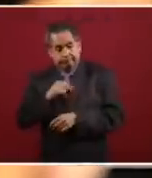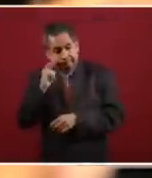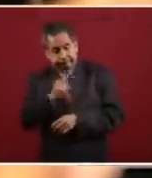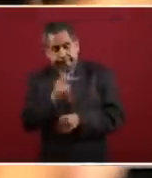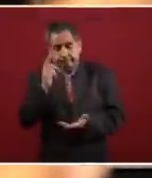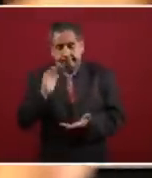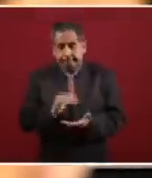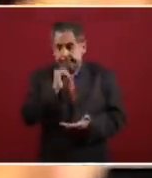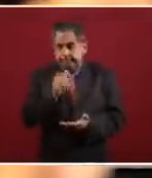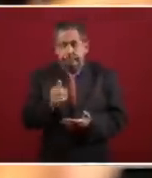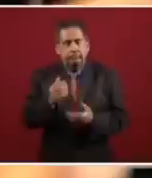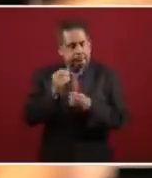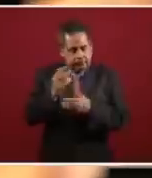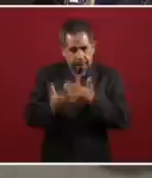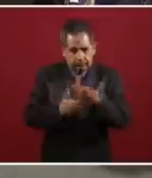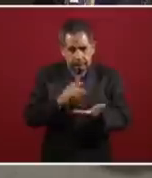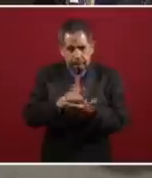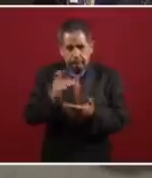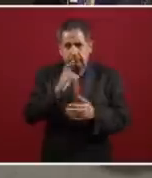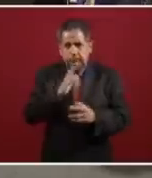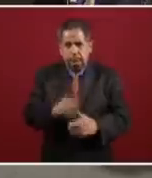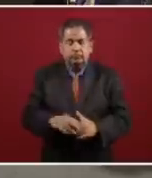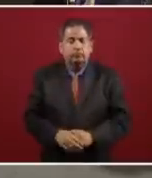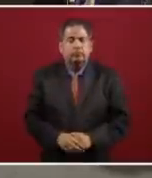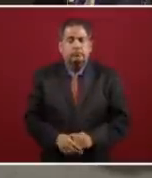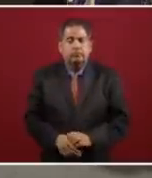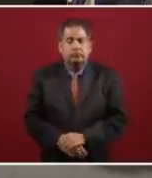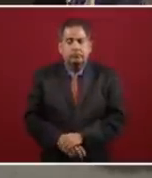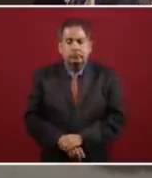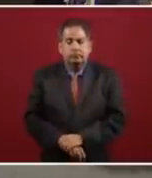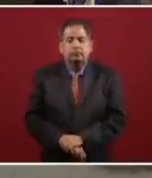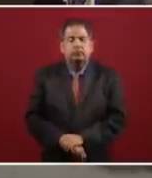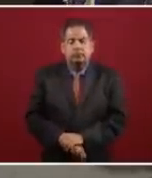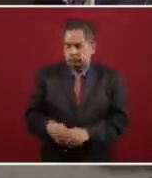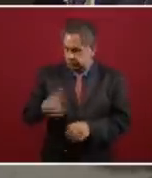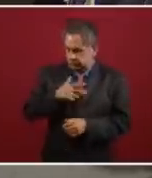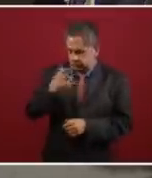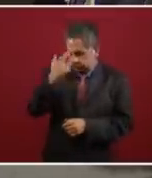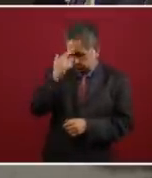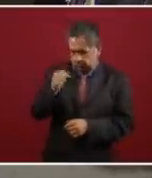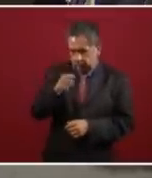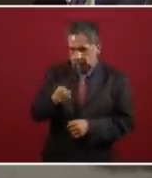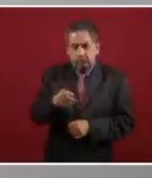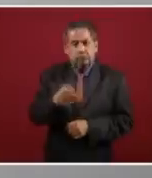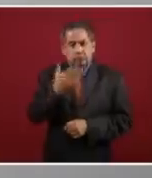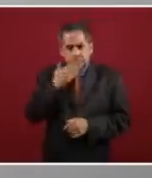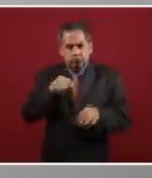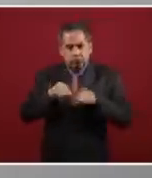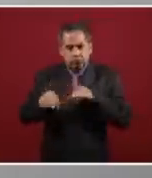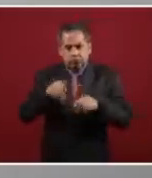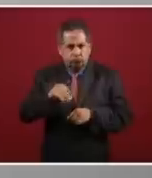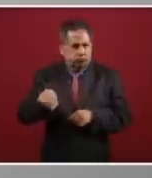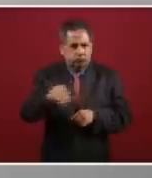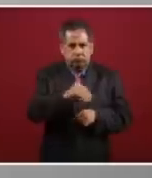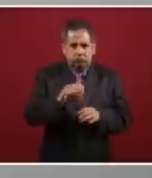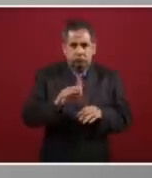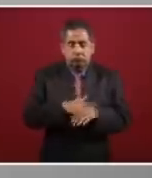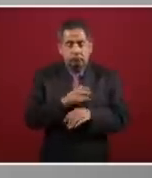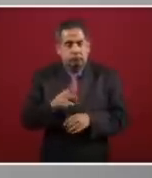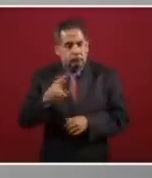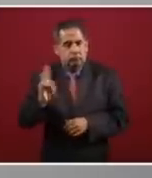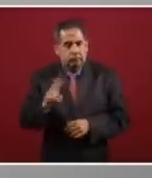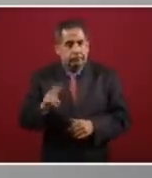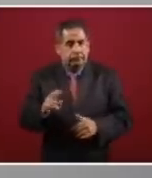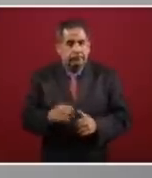esa reducción en los precios. Gracias por sus respuestas. Sí, pero tiene razón y es bueno el trabajo que están haciendo. Porque en